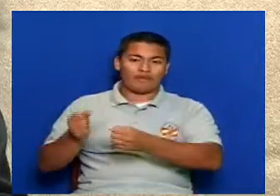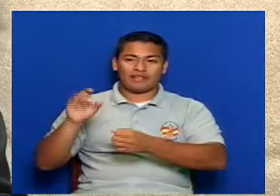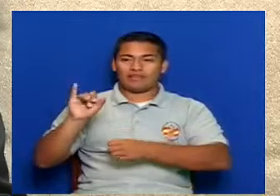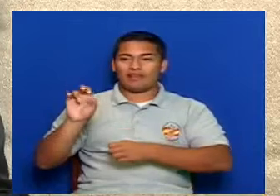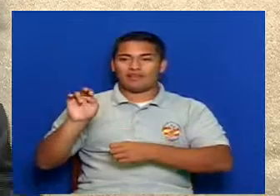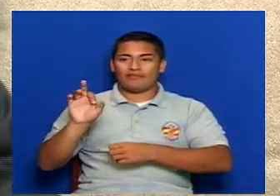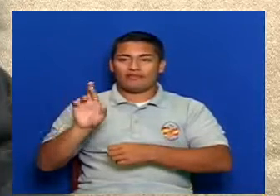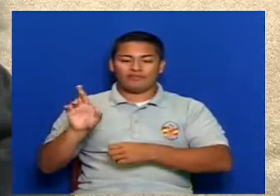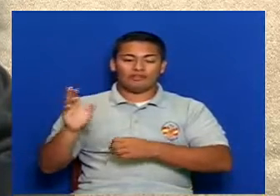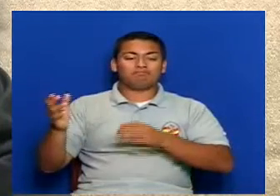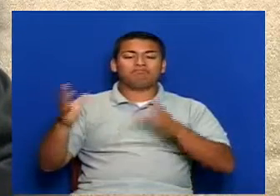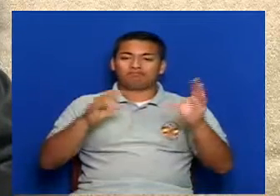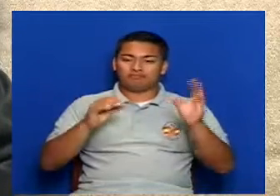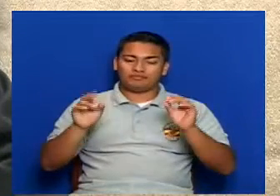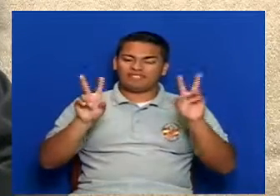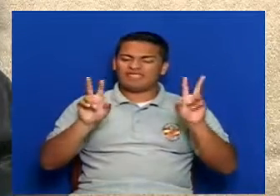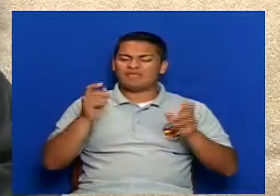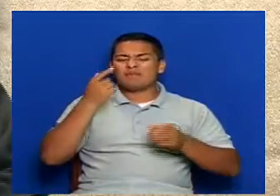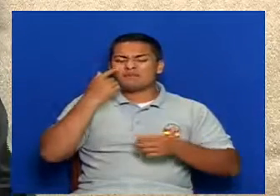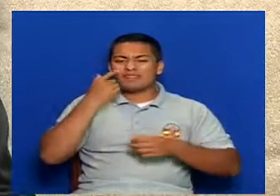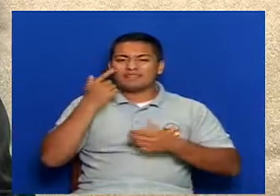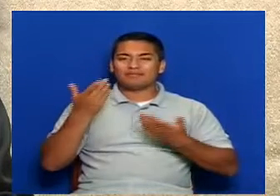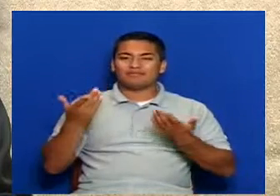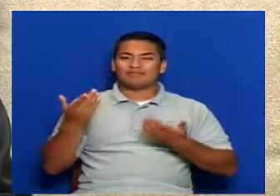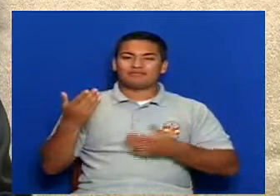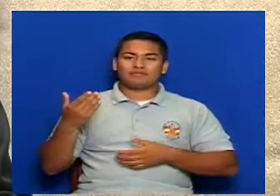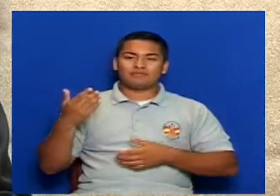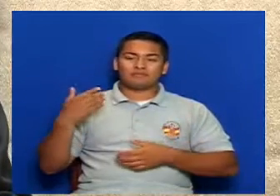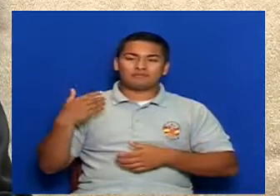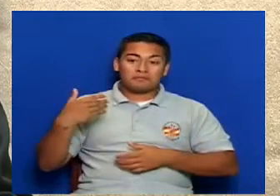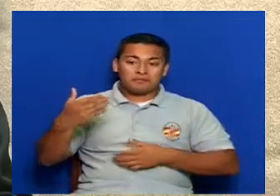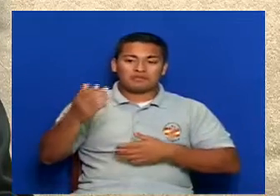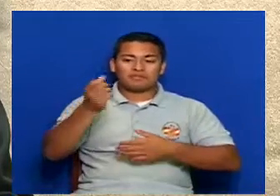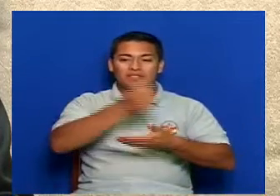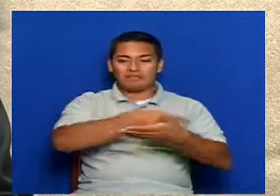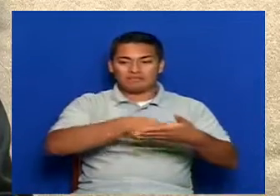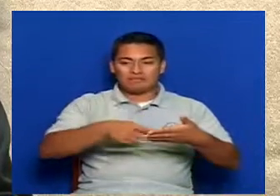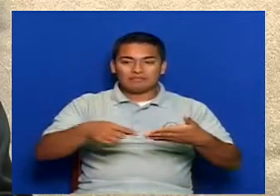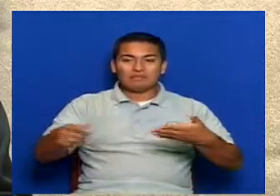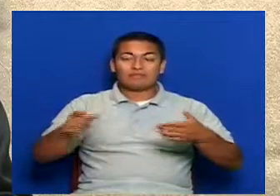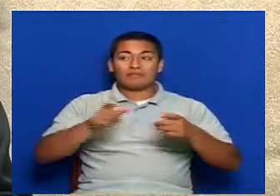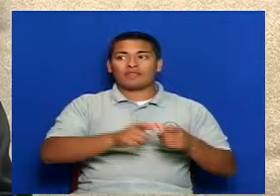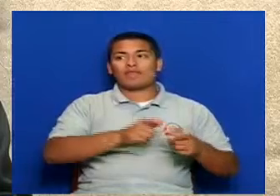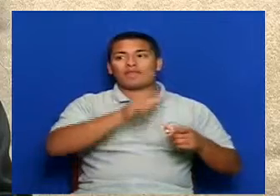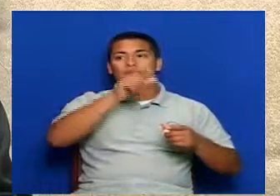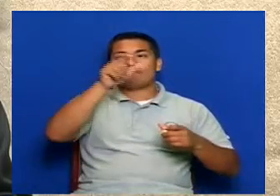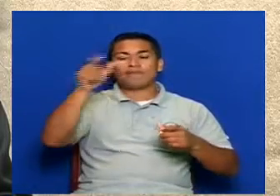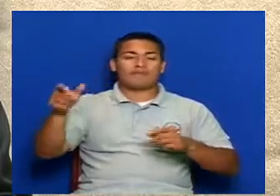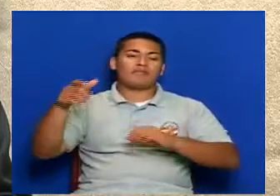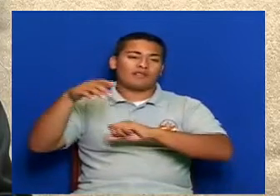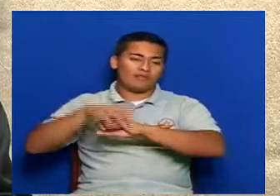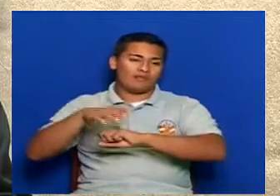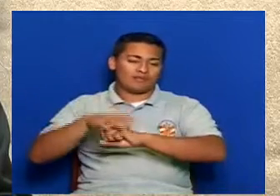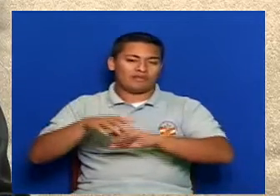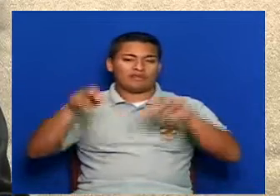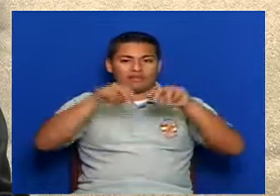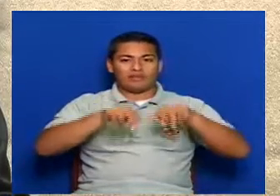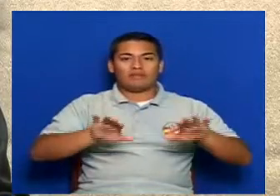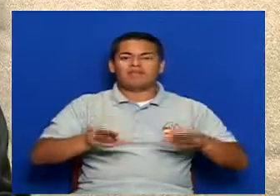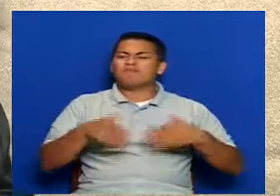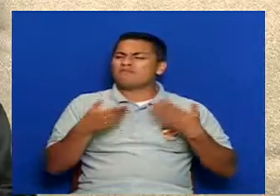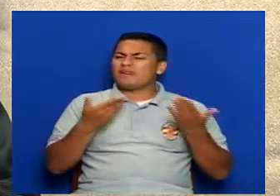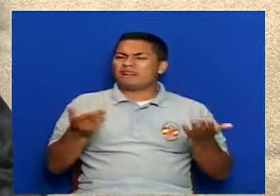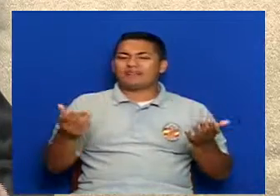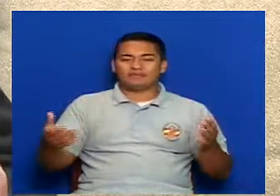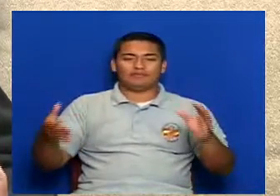sobre este tema vamos a girar le en los próximos semana una invitación a la comisión del medio ambiente para que en conjunto